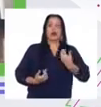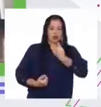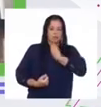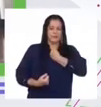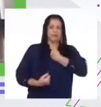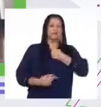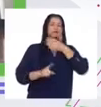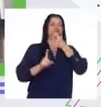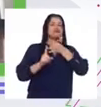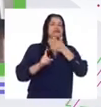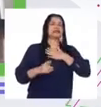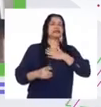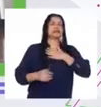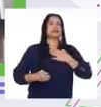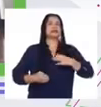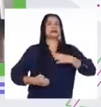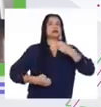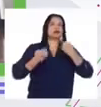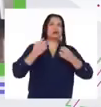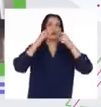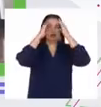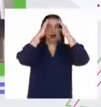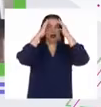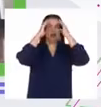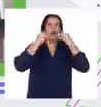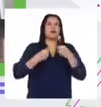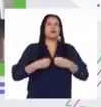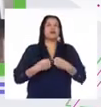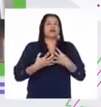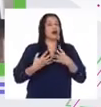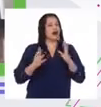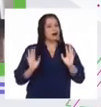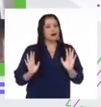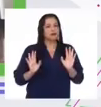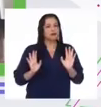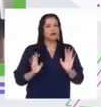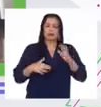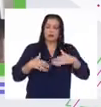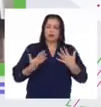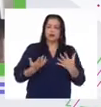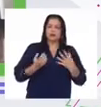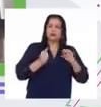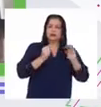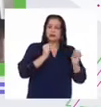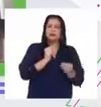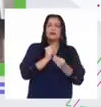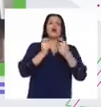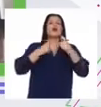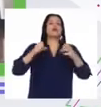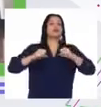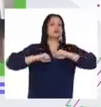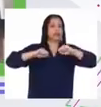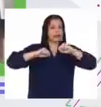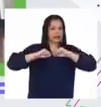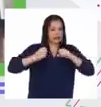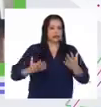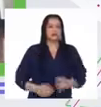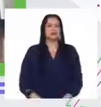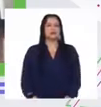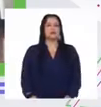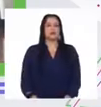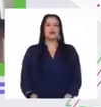nuestras emociones y luego de eso reaccionar ante ello. Lo podemos acompañar también con algunos ejercicios donde